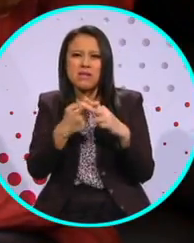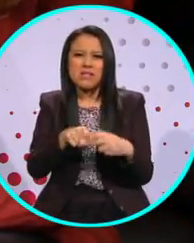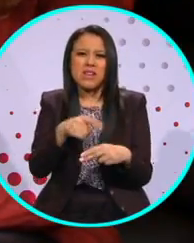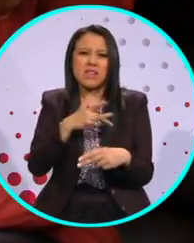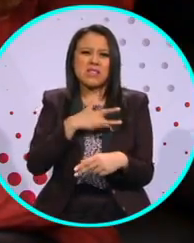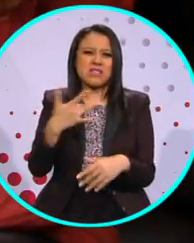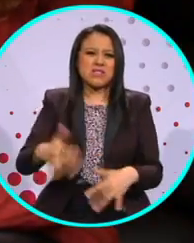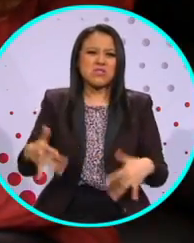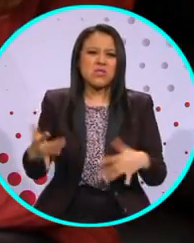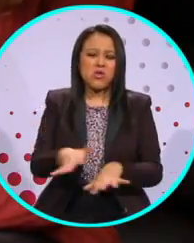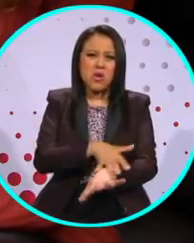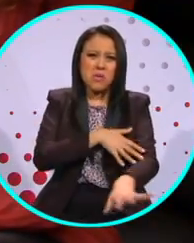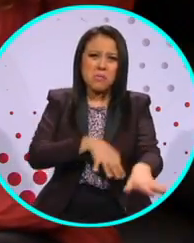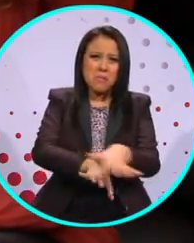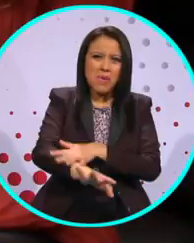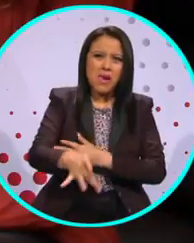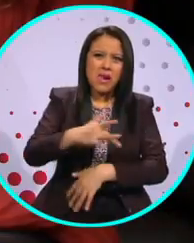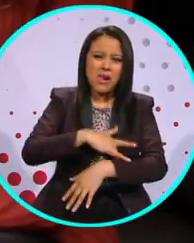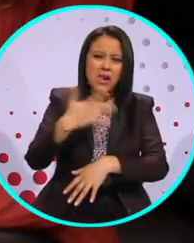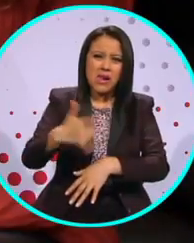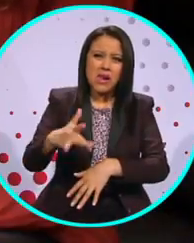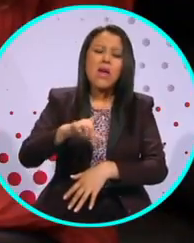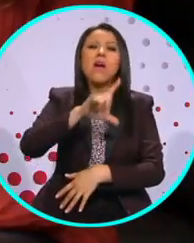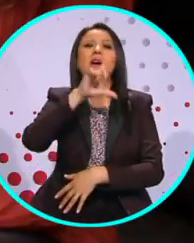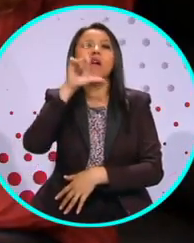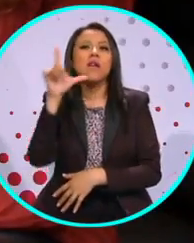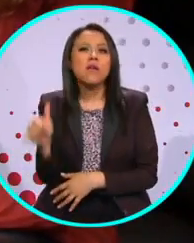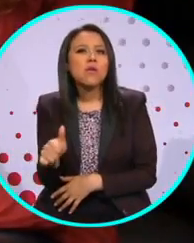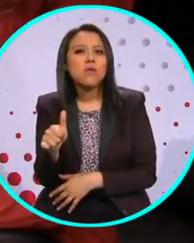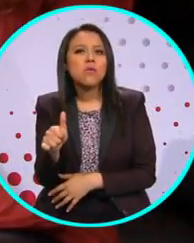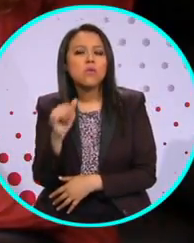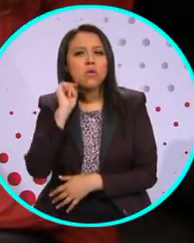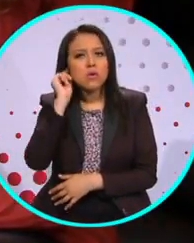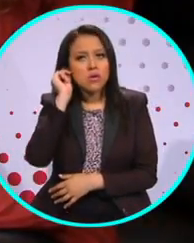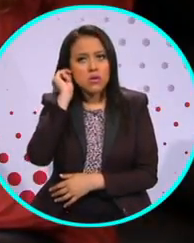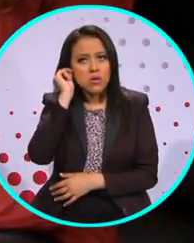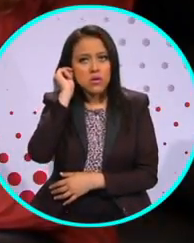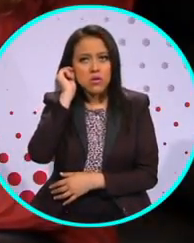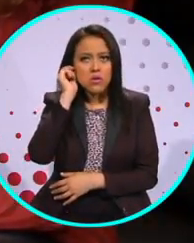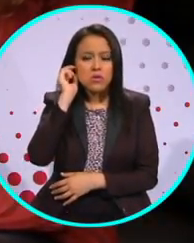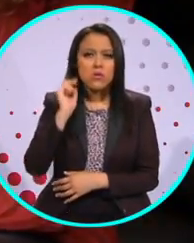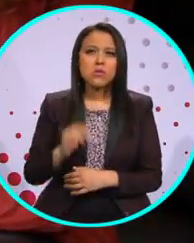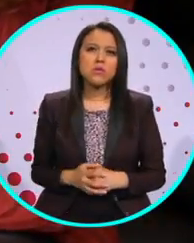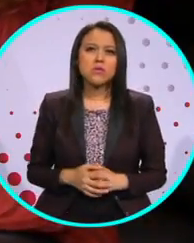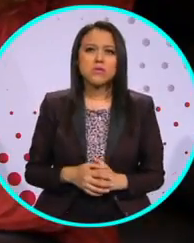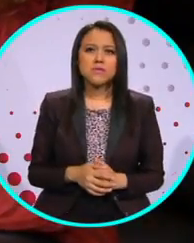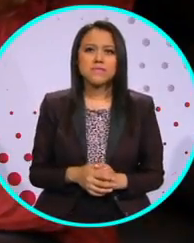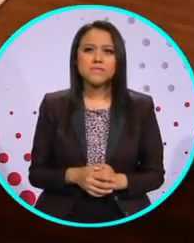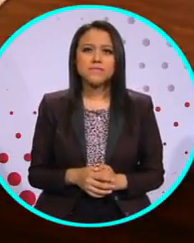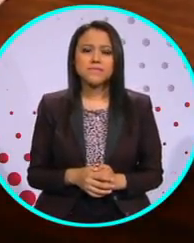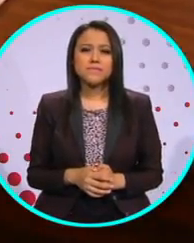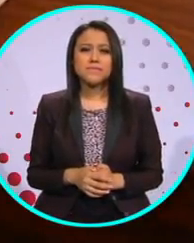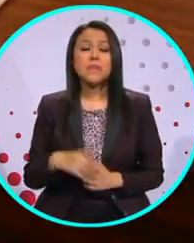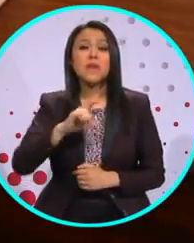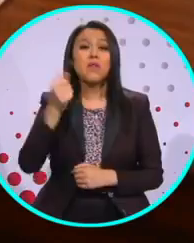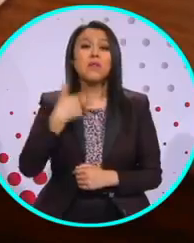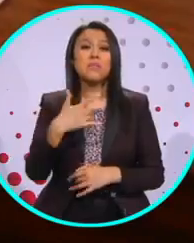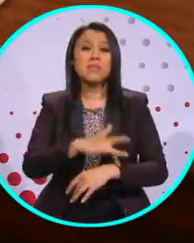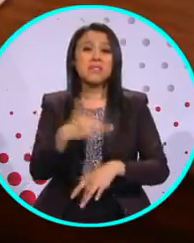mi pierna derecha y resulta que en canadá sólo le dan un diagnóstico que tiene cáncer